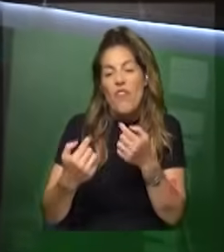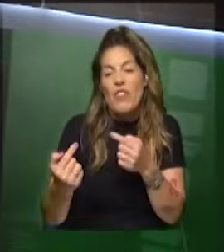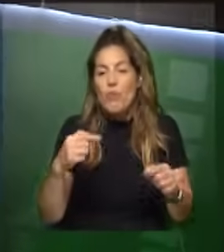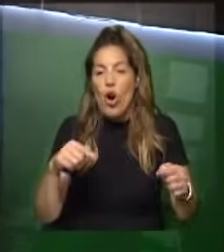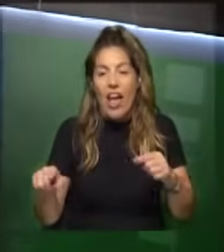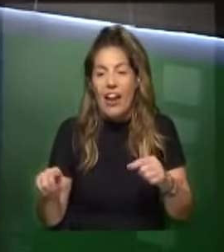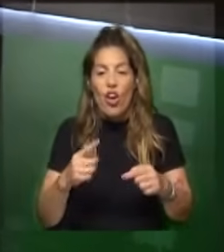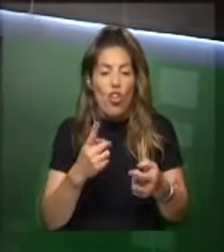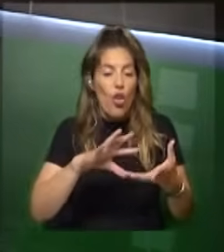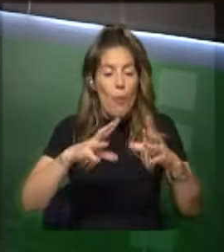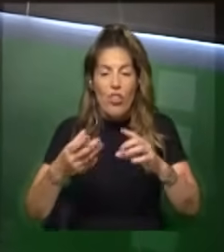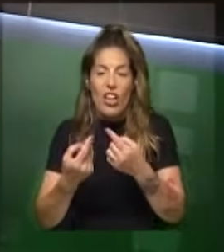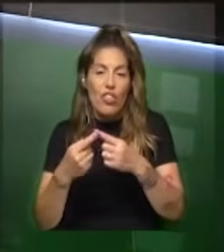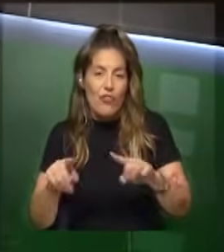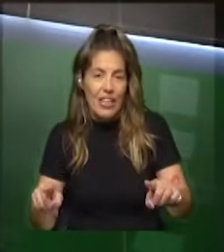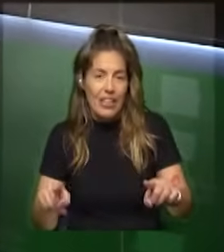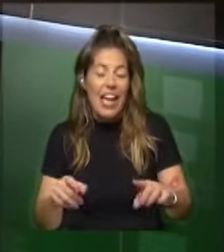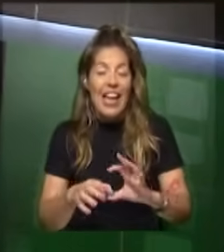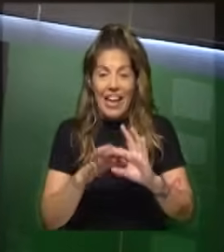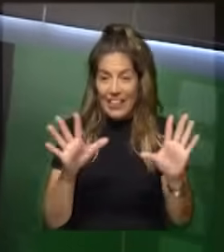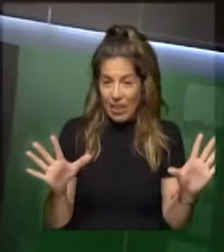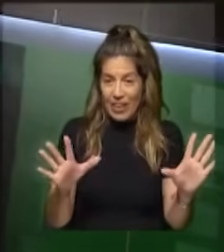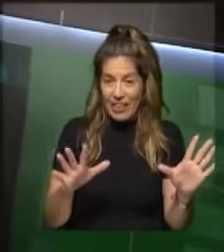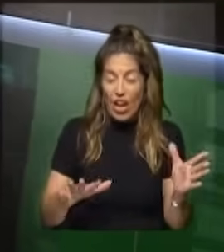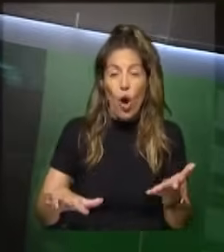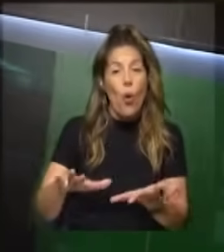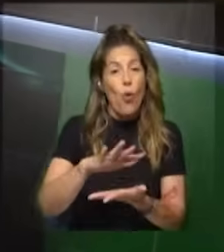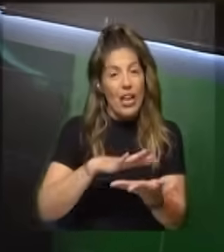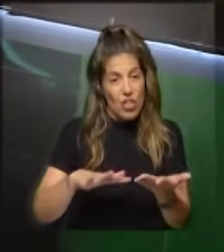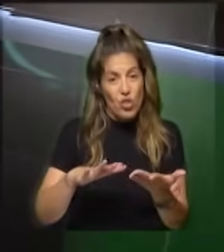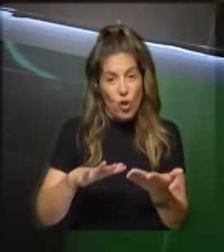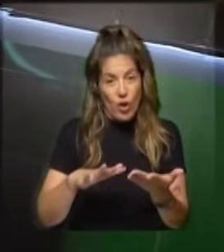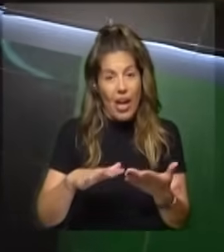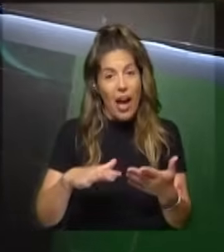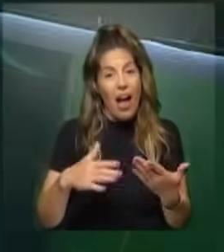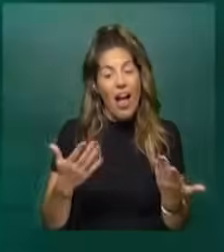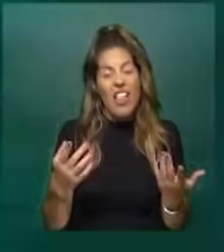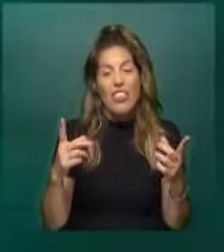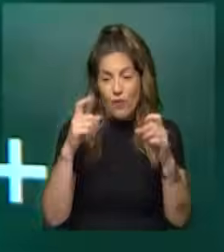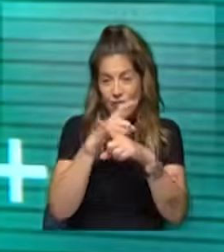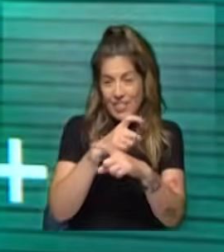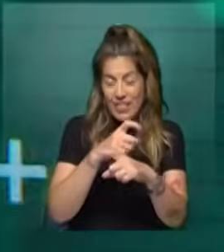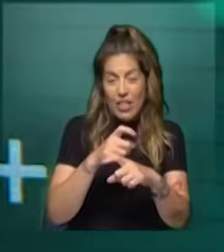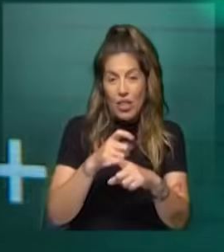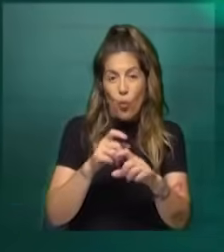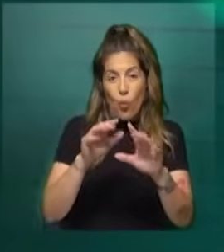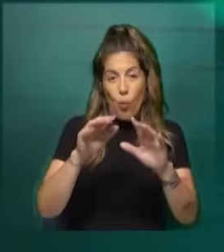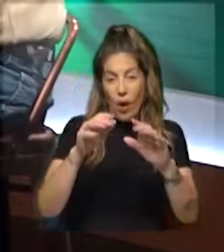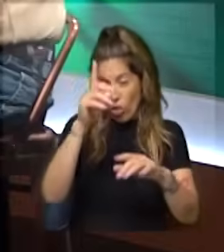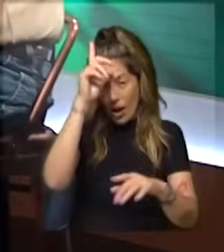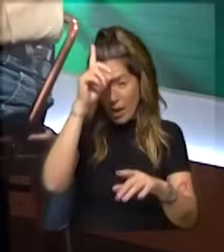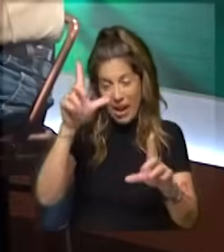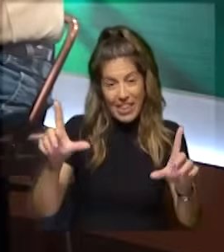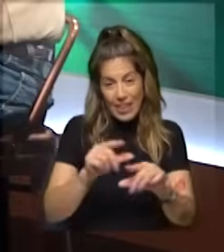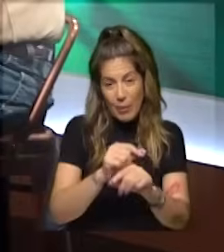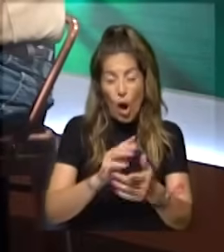modelos diferentes. Estaba claro que iba a ser una zona de fricción, naturalmente, una vez caído el muro, todo ese interregno, toda